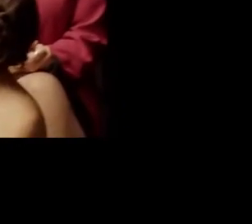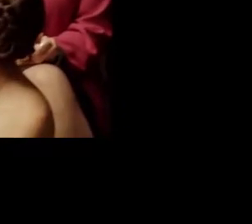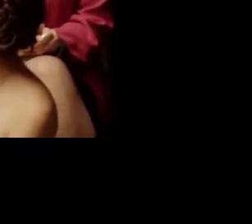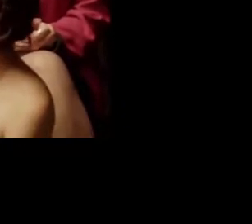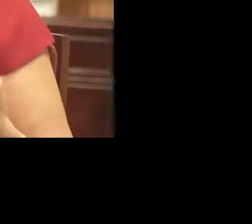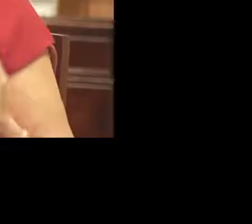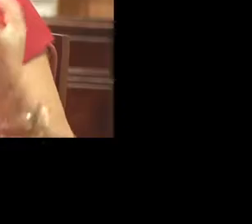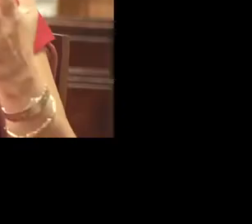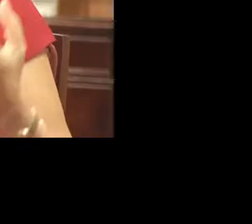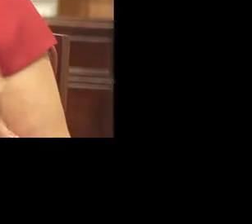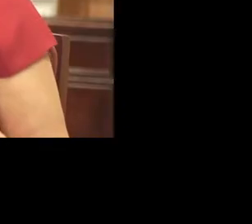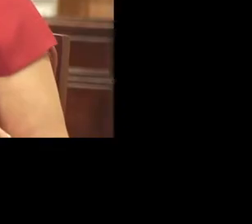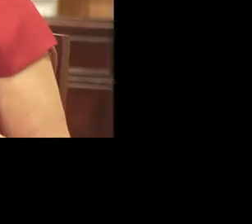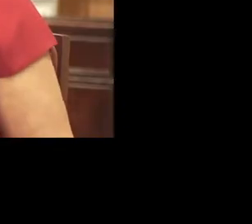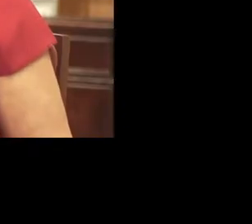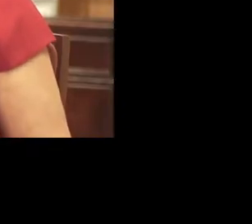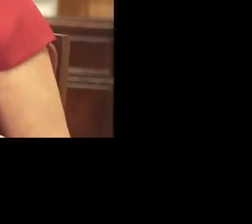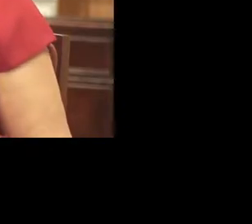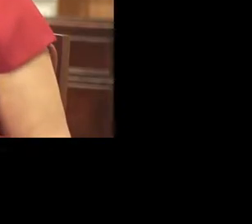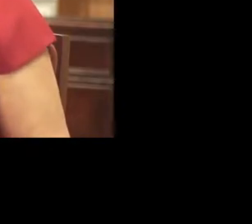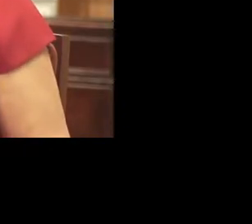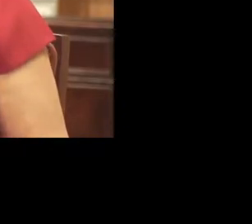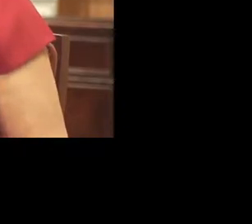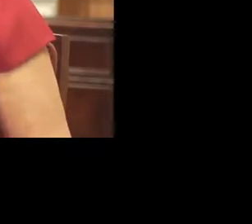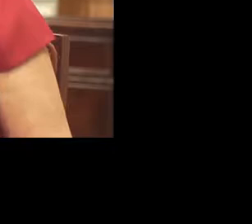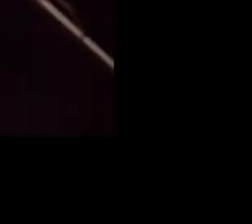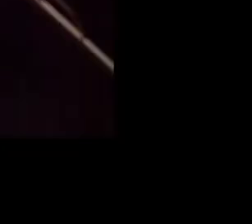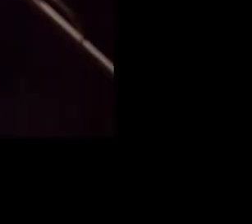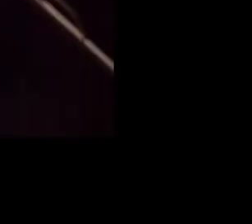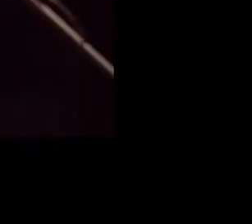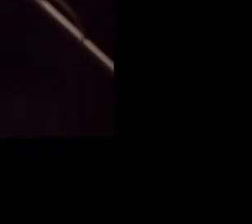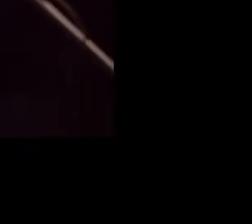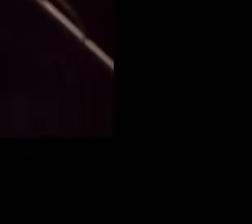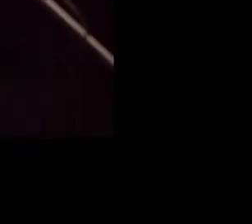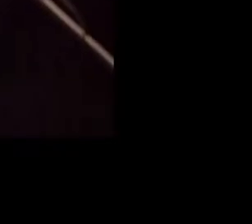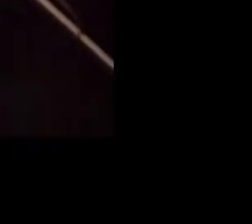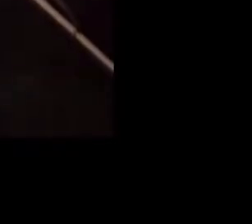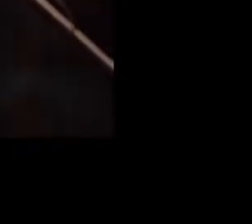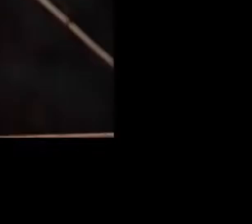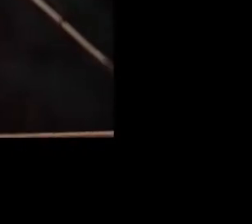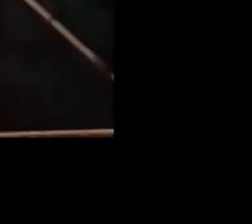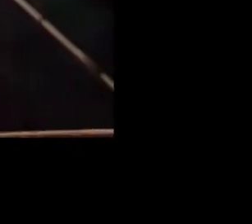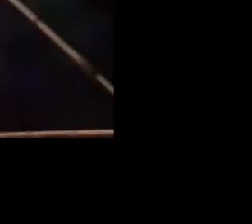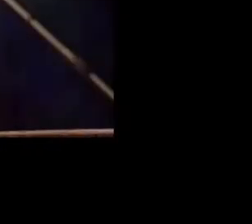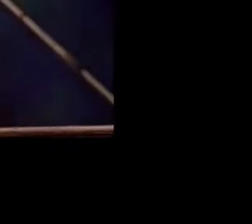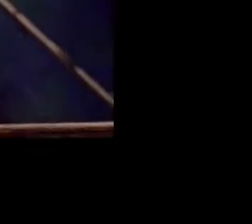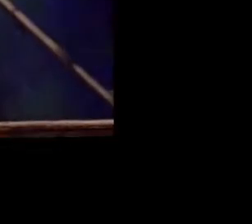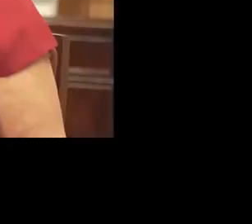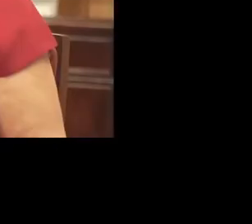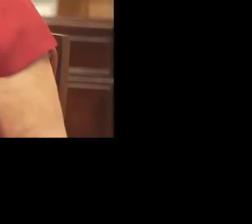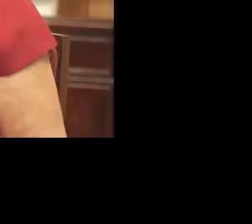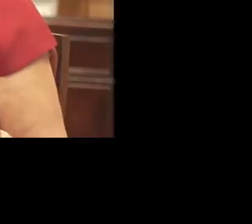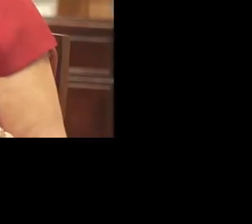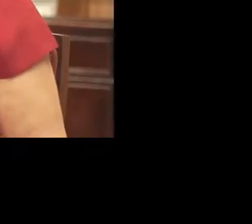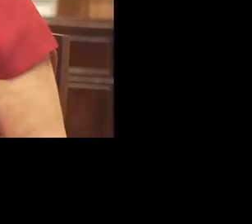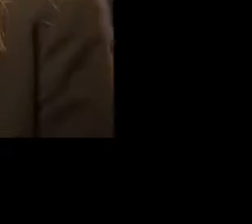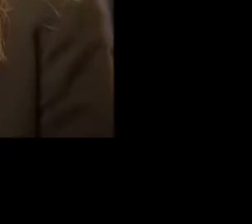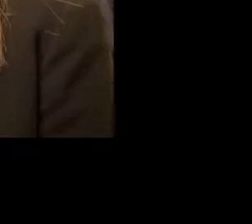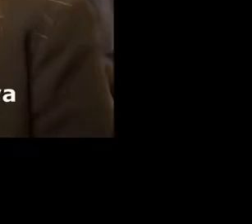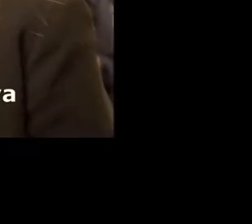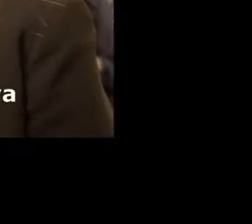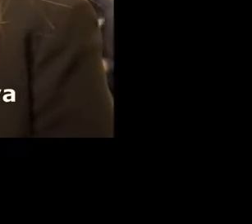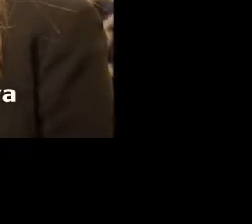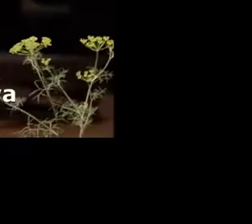Los hombres y las mujeres en conjunto realmente podemos transformar una sociedad, ir cambiando la